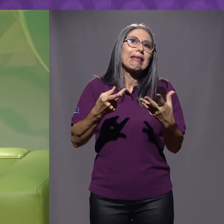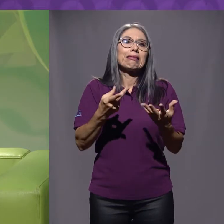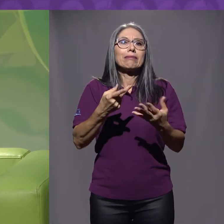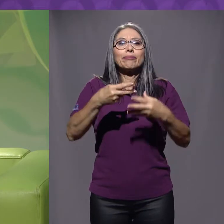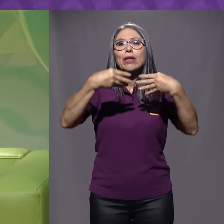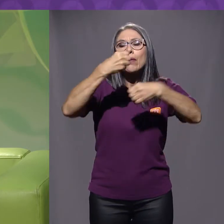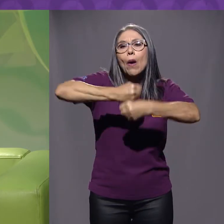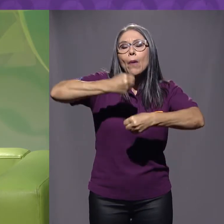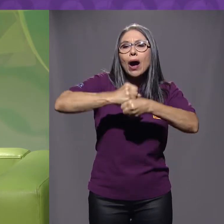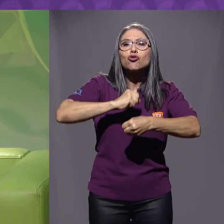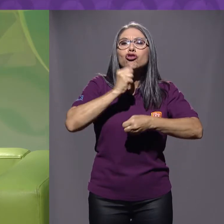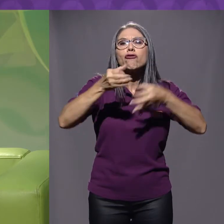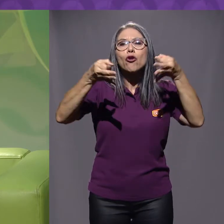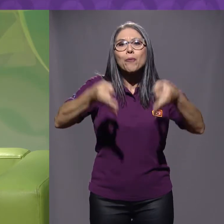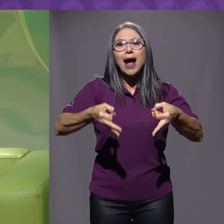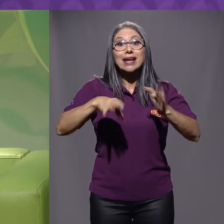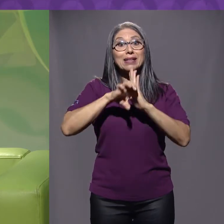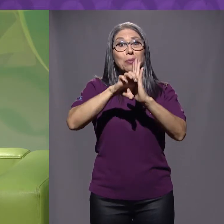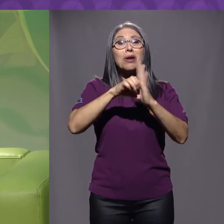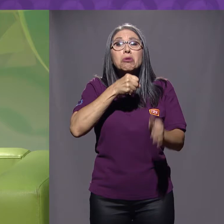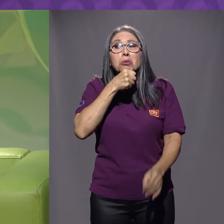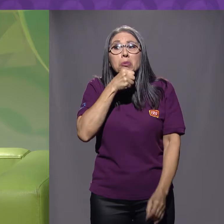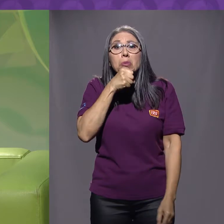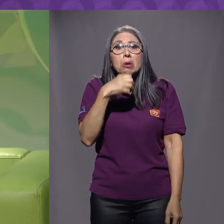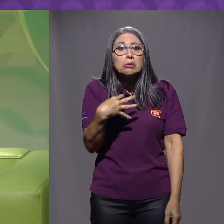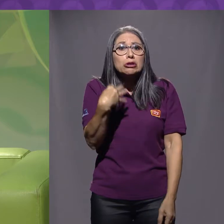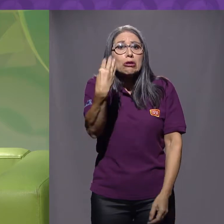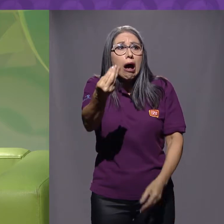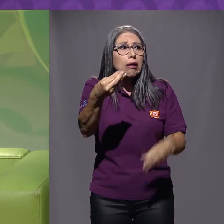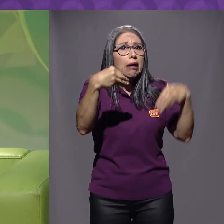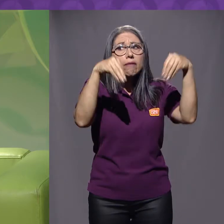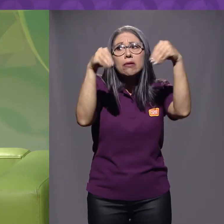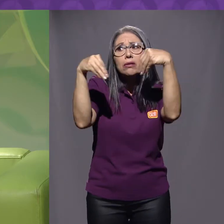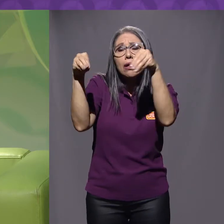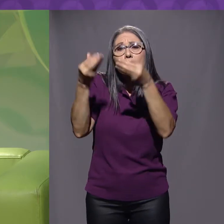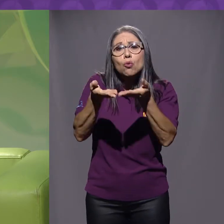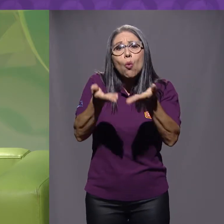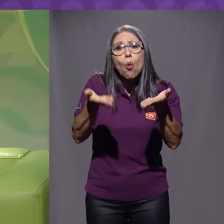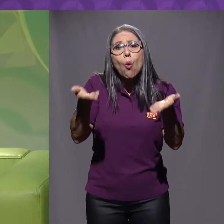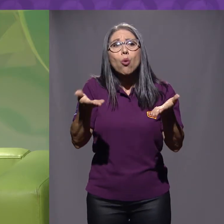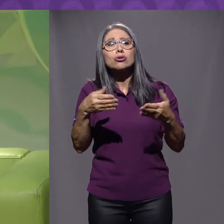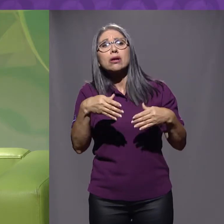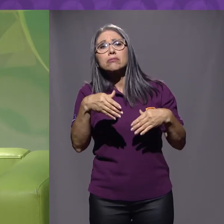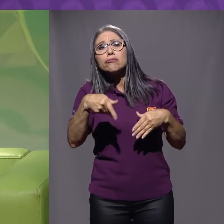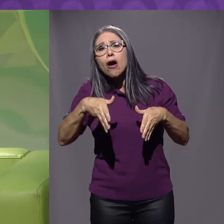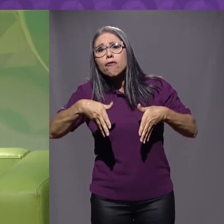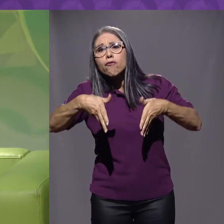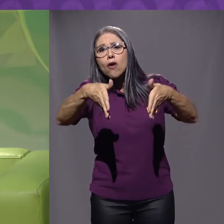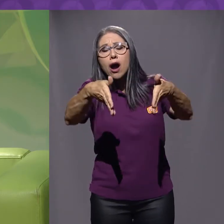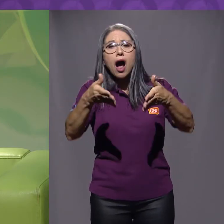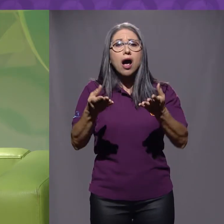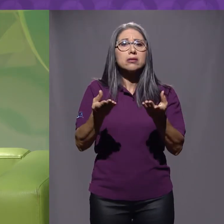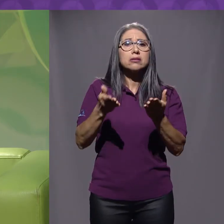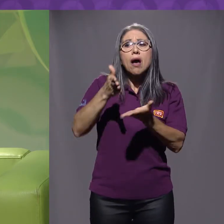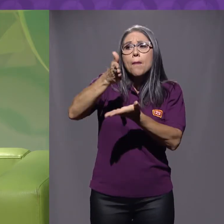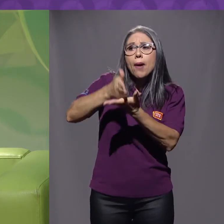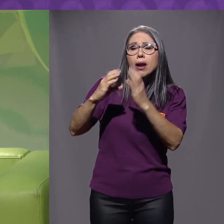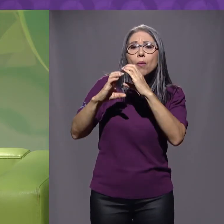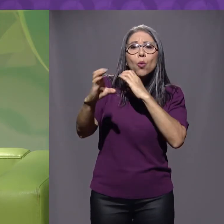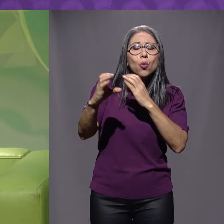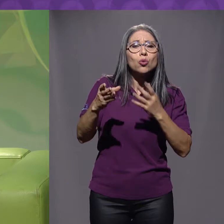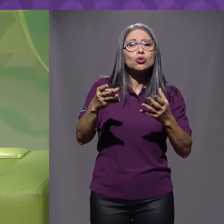de ingresos de trabajos informales como ventas de productos en las calles, en las paradas de los autobuses y